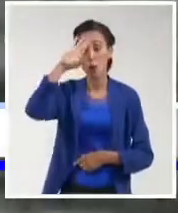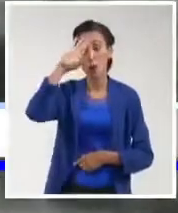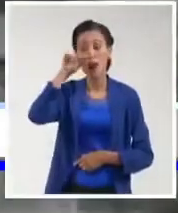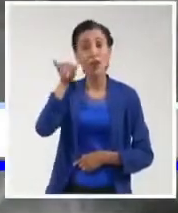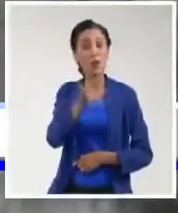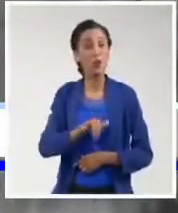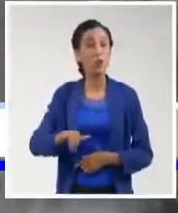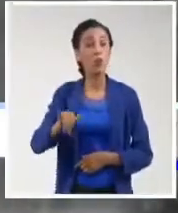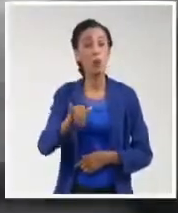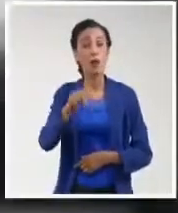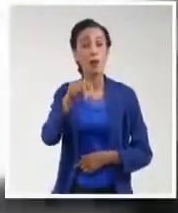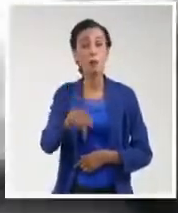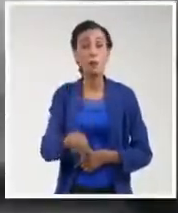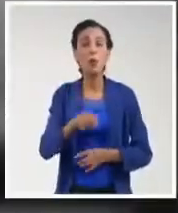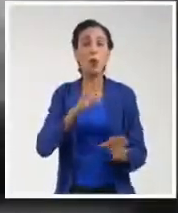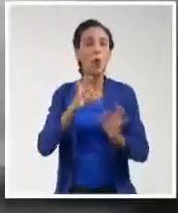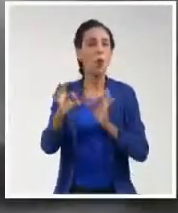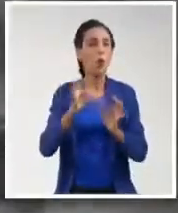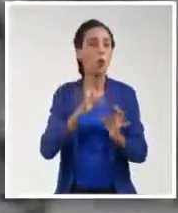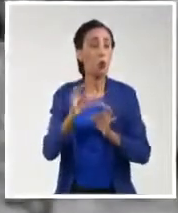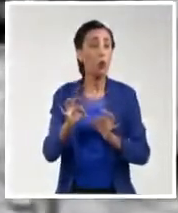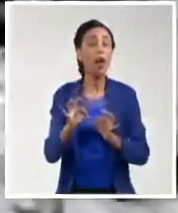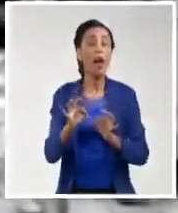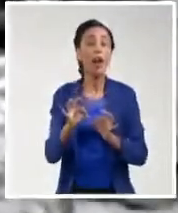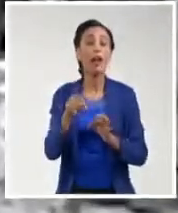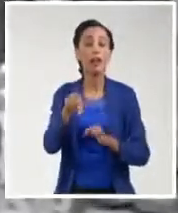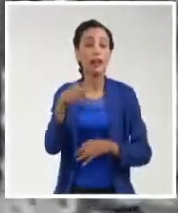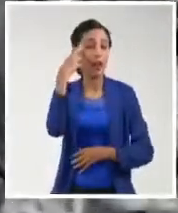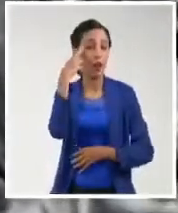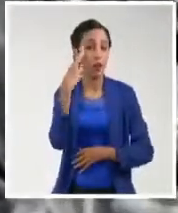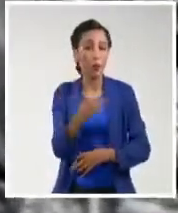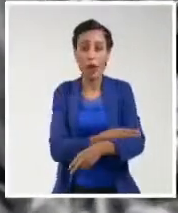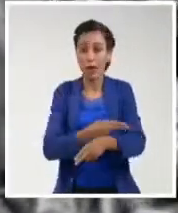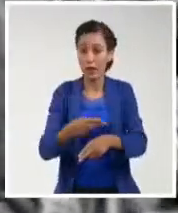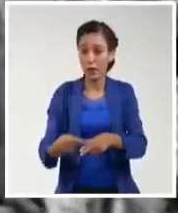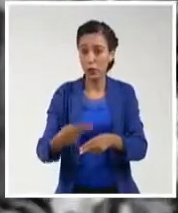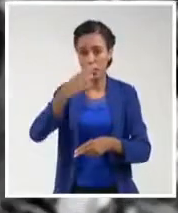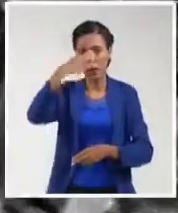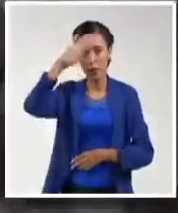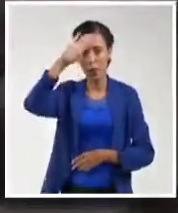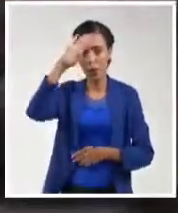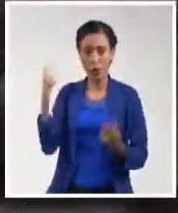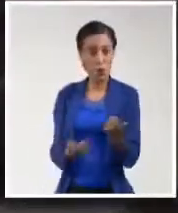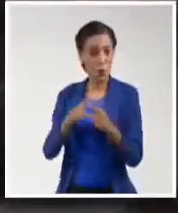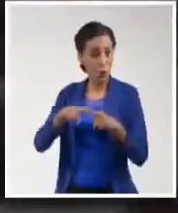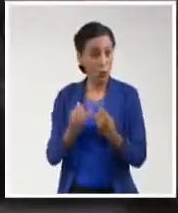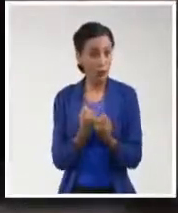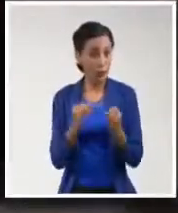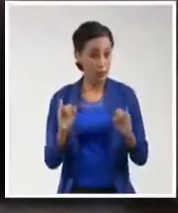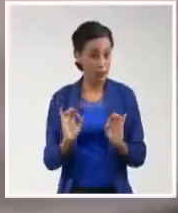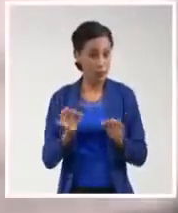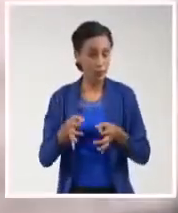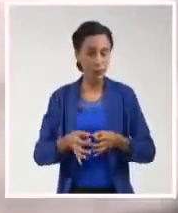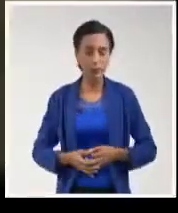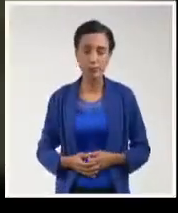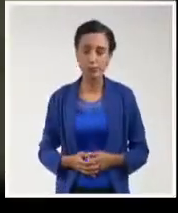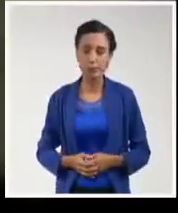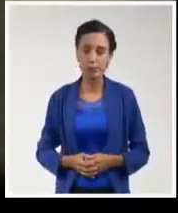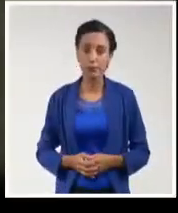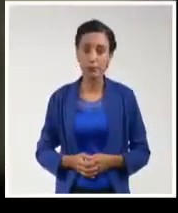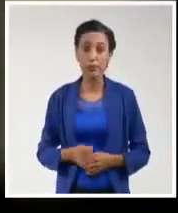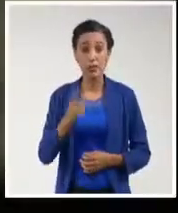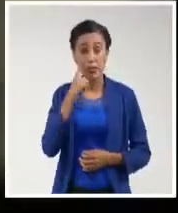que se conserve el testimonio de cruciales momentos del decursar histórico de nuestro país. De ello dan fe su diario